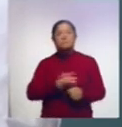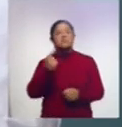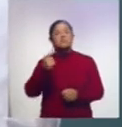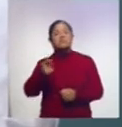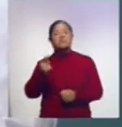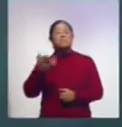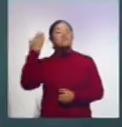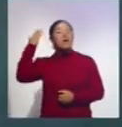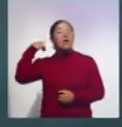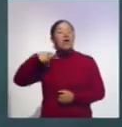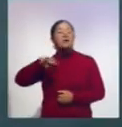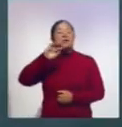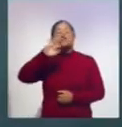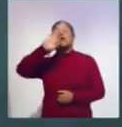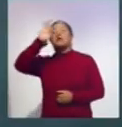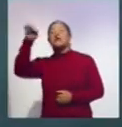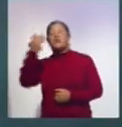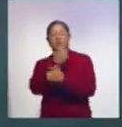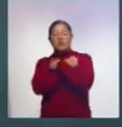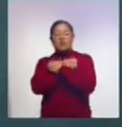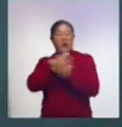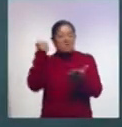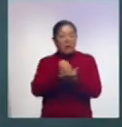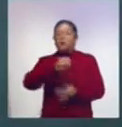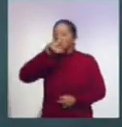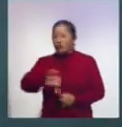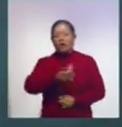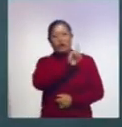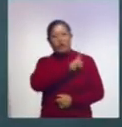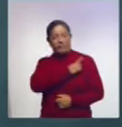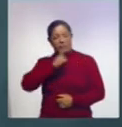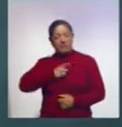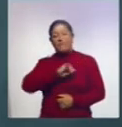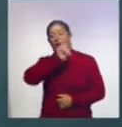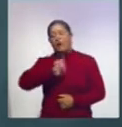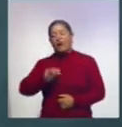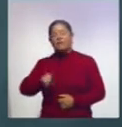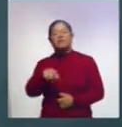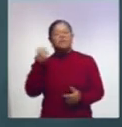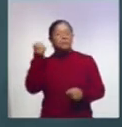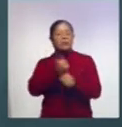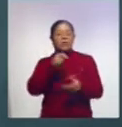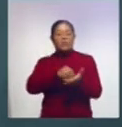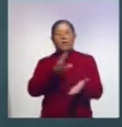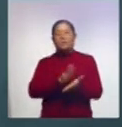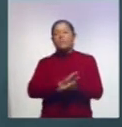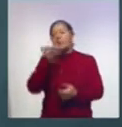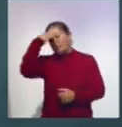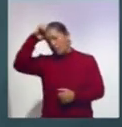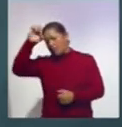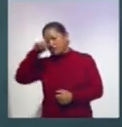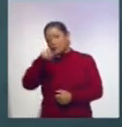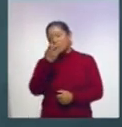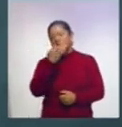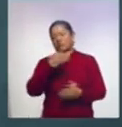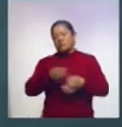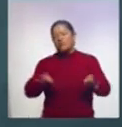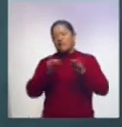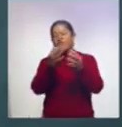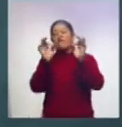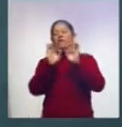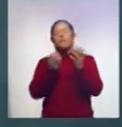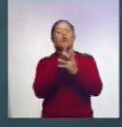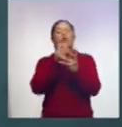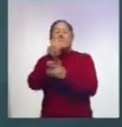aprobarse la mal llamada reforma educativa. Fue un error garrafal, una imposición desde el extranjero y esa reforma no iba a mejorar la calidad de